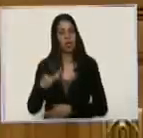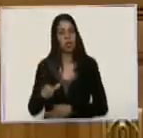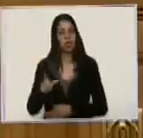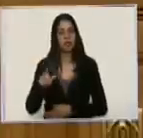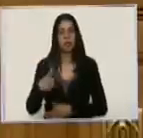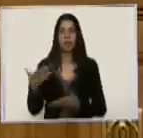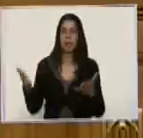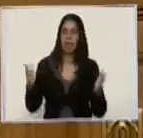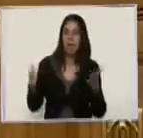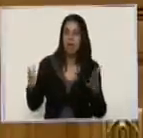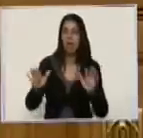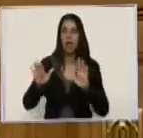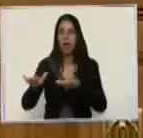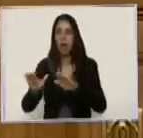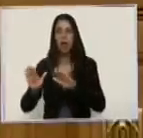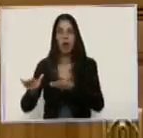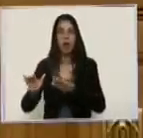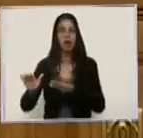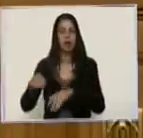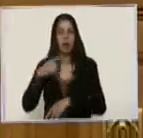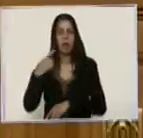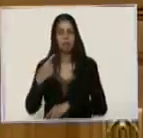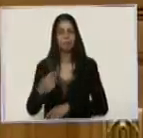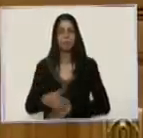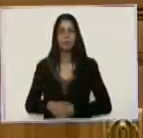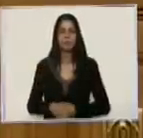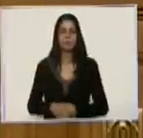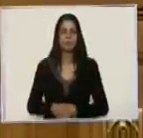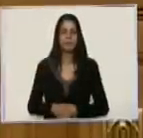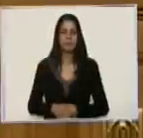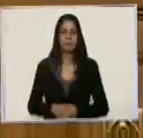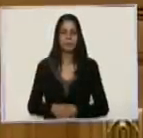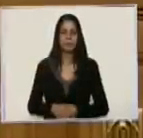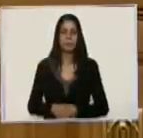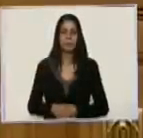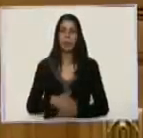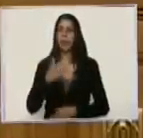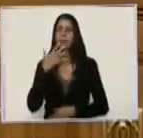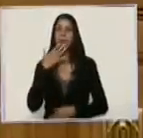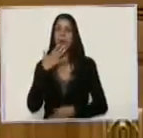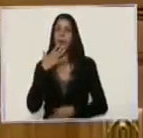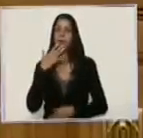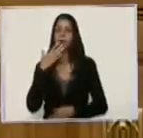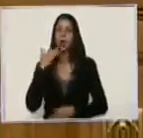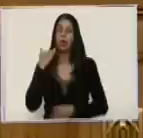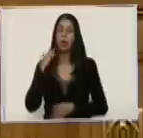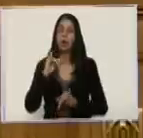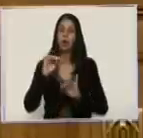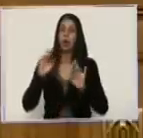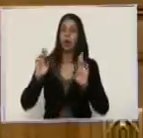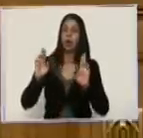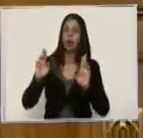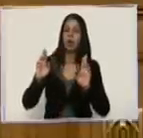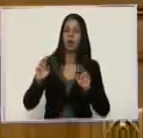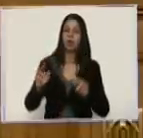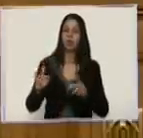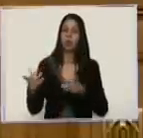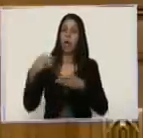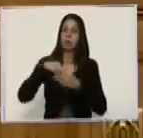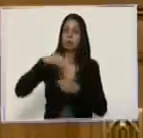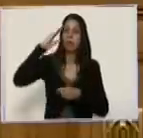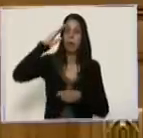que apoyándolo, diciendo que él nunca avalaría una opción para intervenir militarmente a